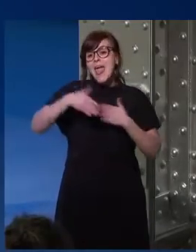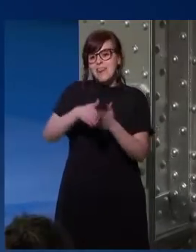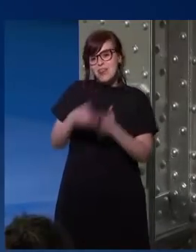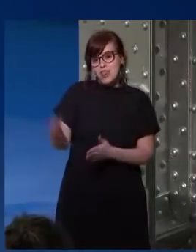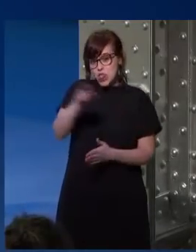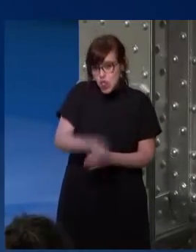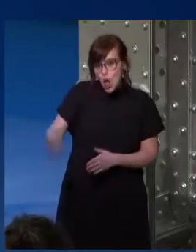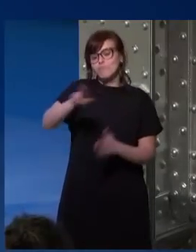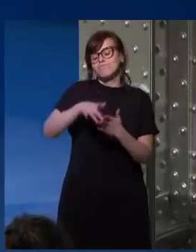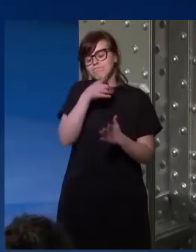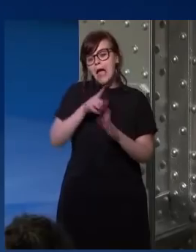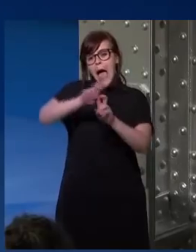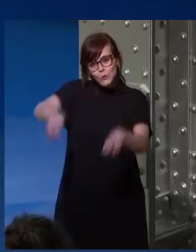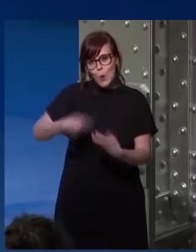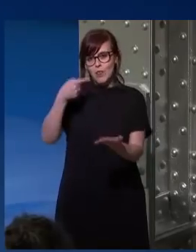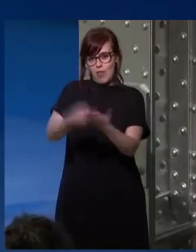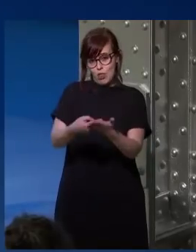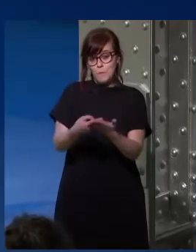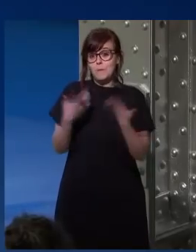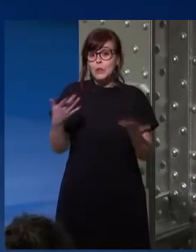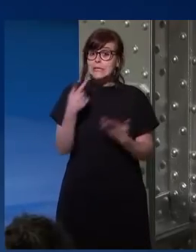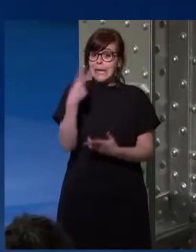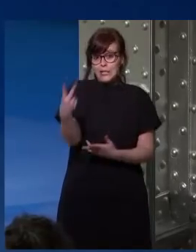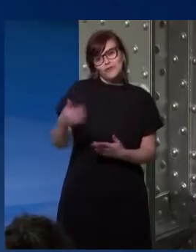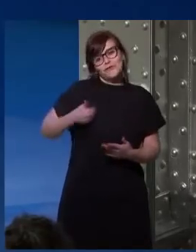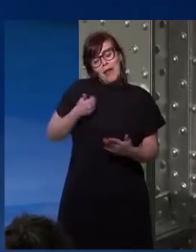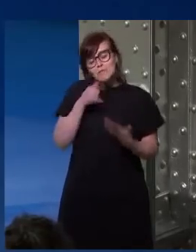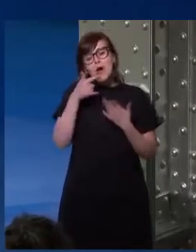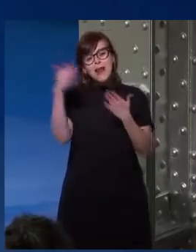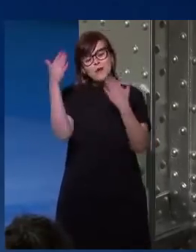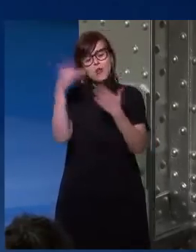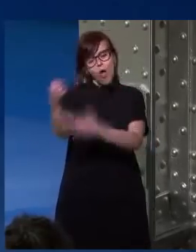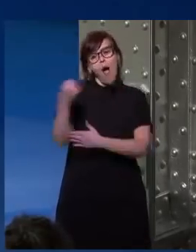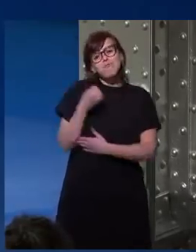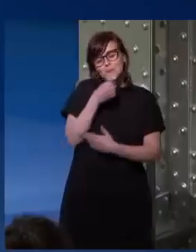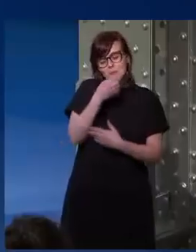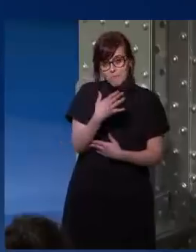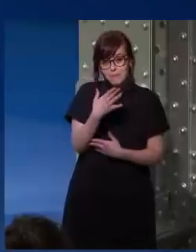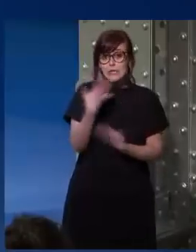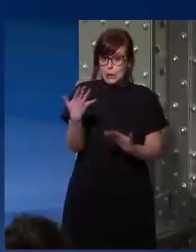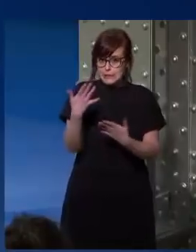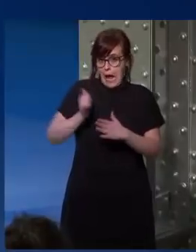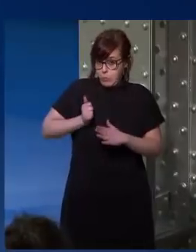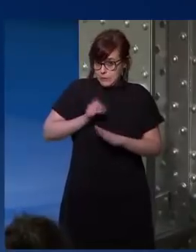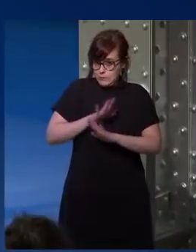ya actualizado. Así que, bueno, ellas no están, pero nos mandan muchos recuerdos y mucho apoyo. Dicho esto,